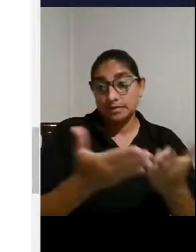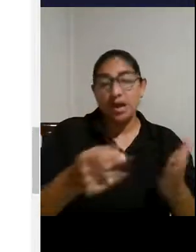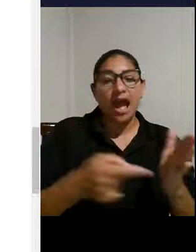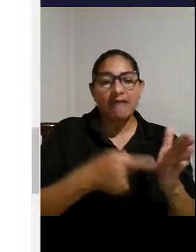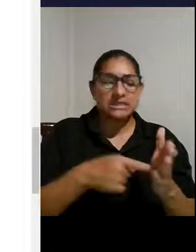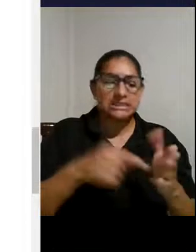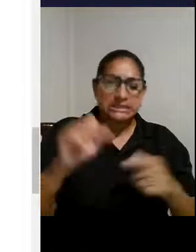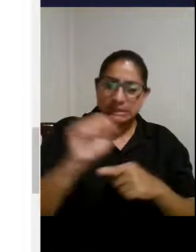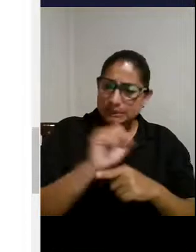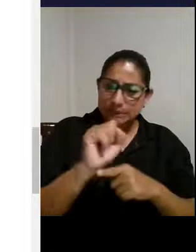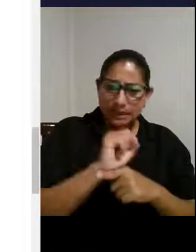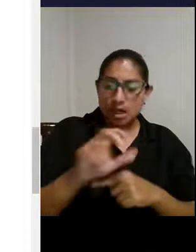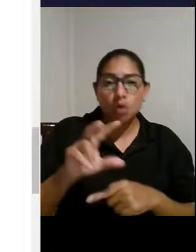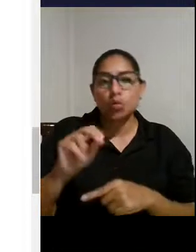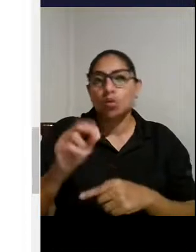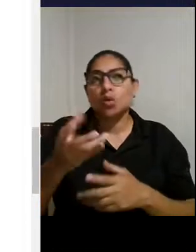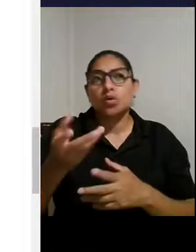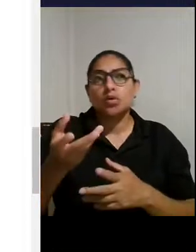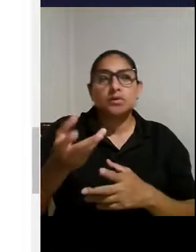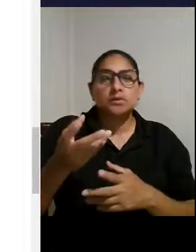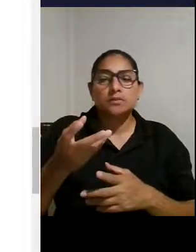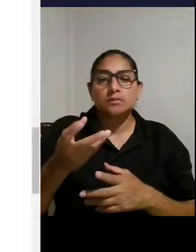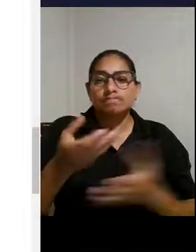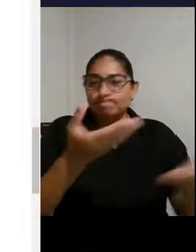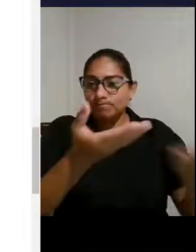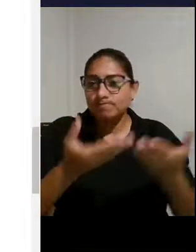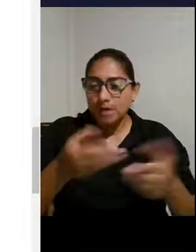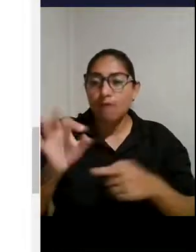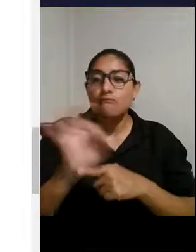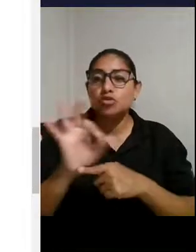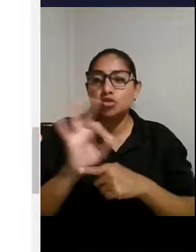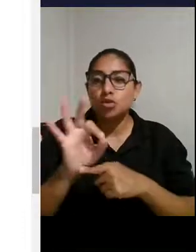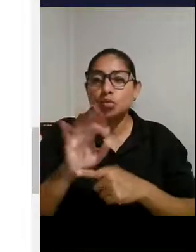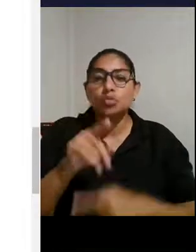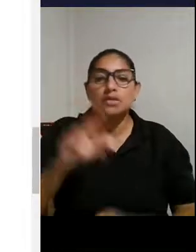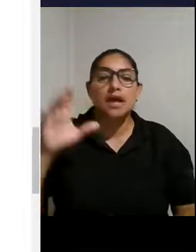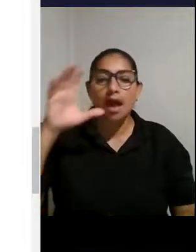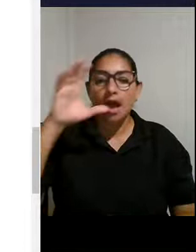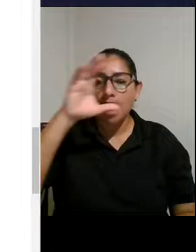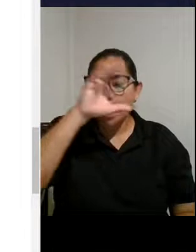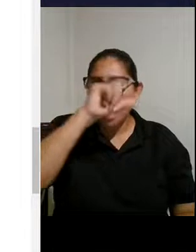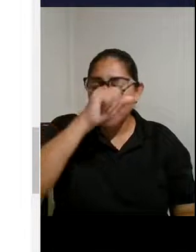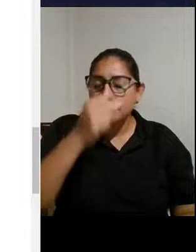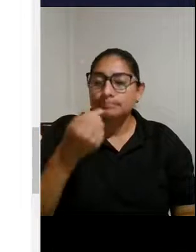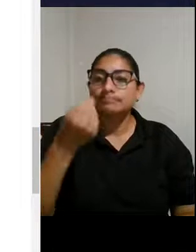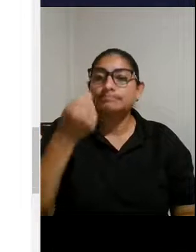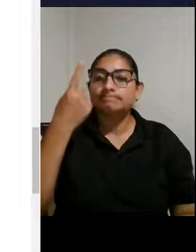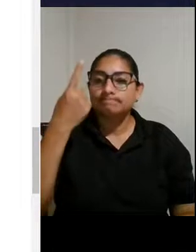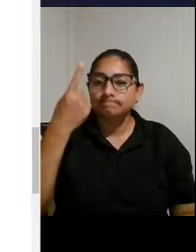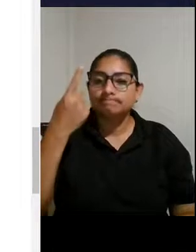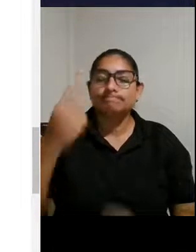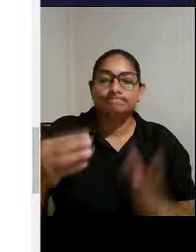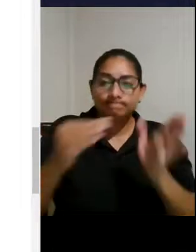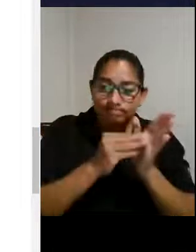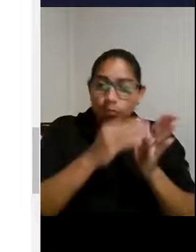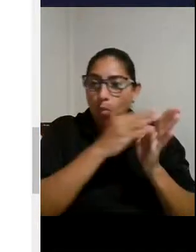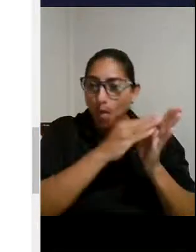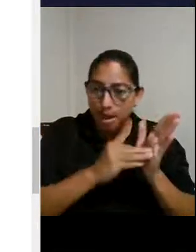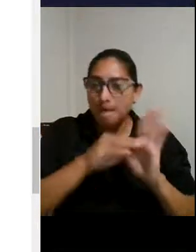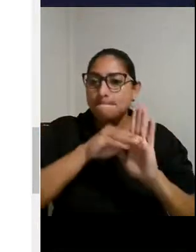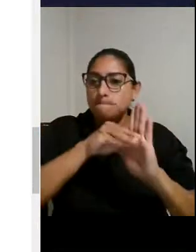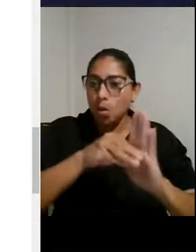no necesariamente te dan la función de ingreso, sino que usted tiene que modelarla, ¿verdad? Entonces, en este